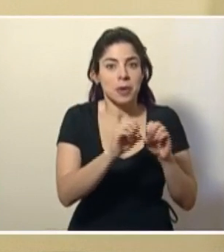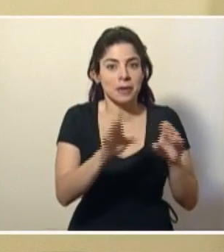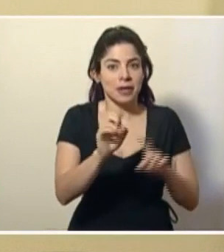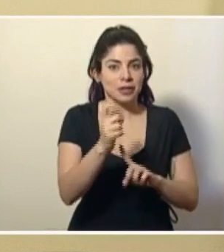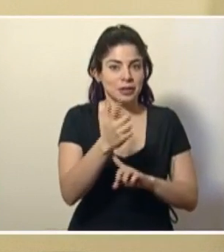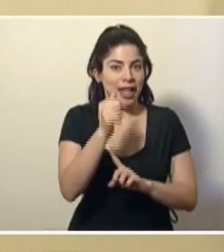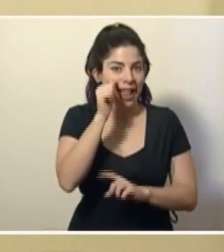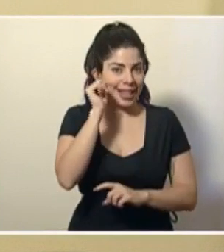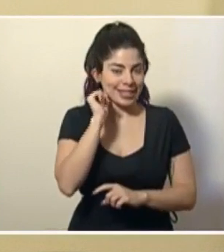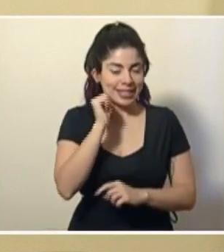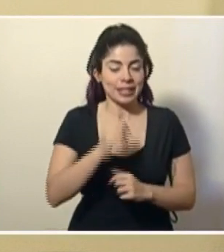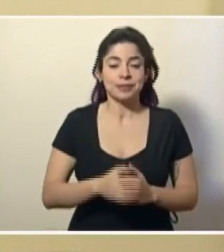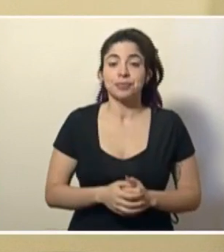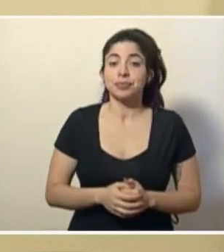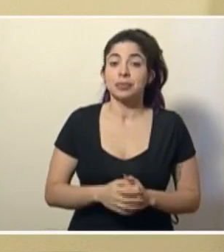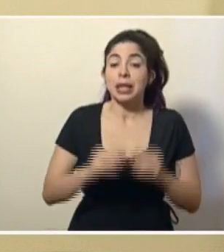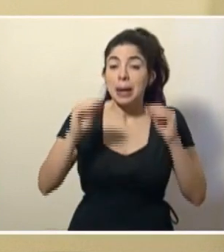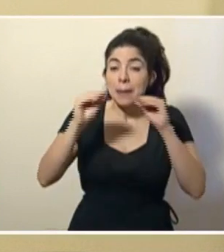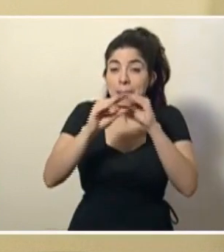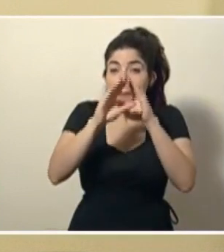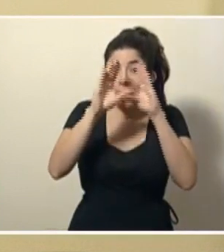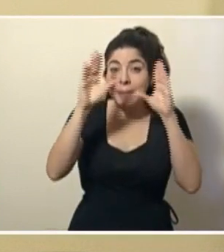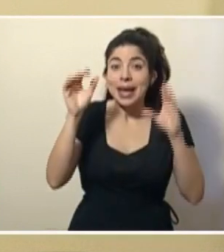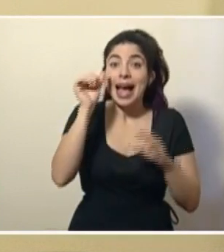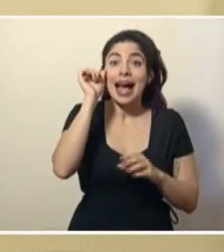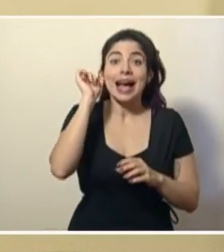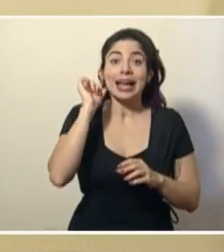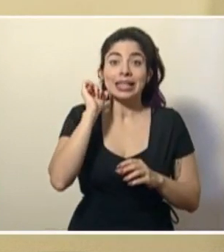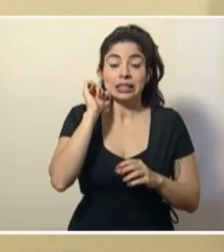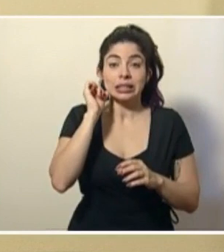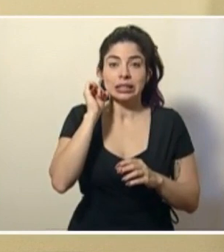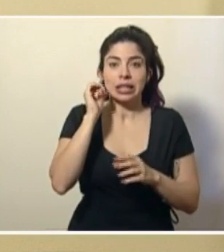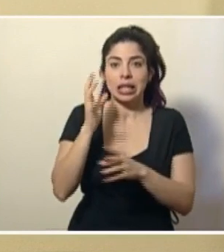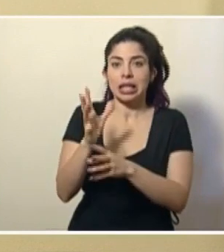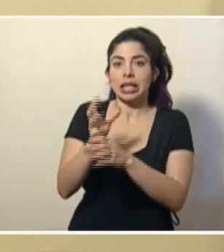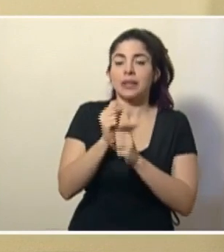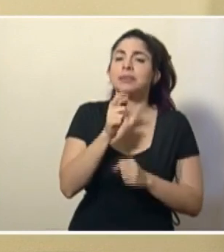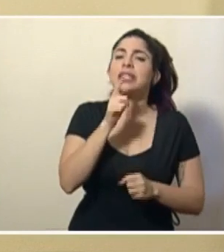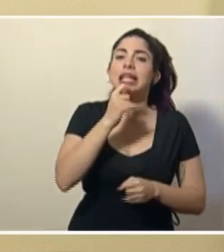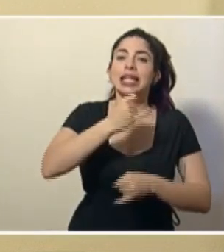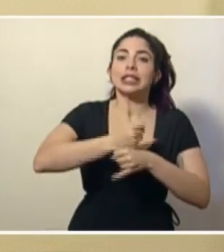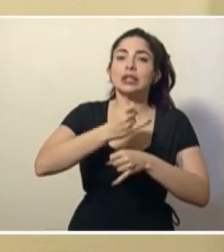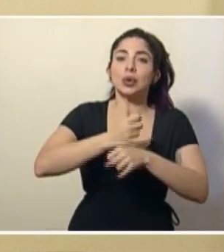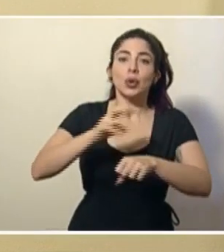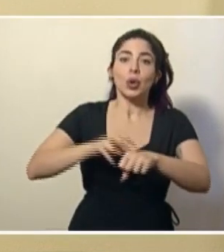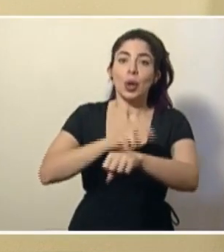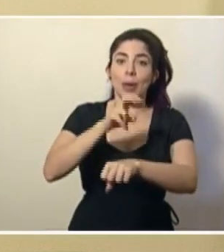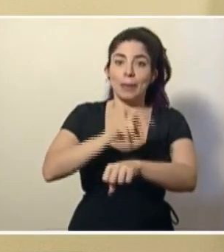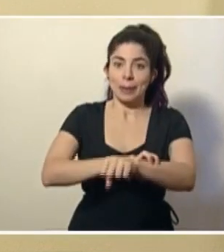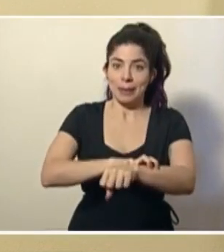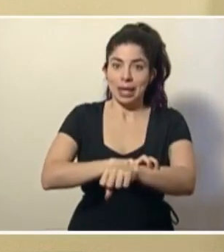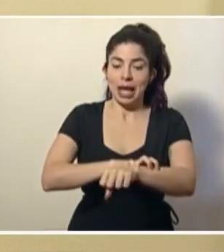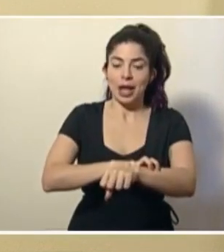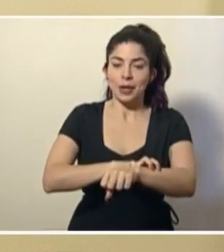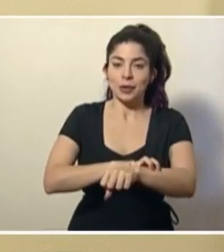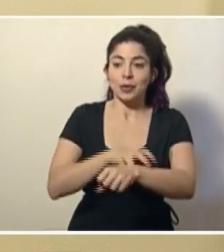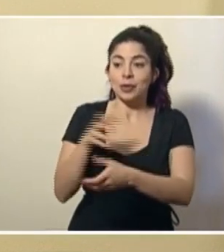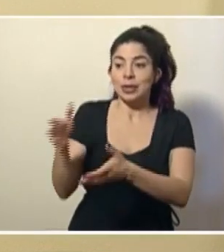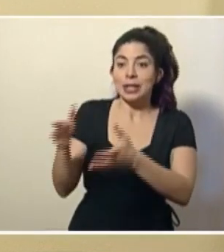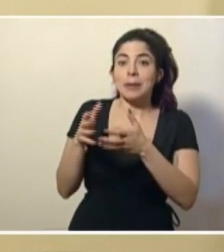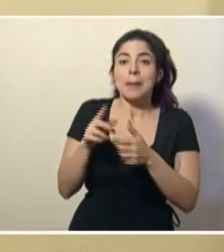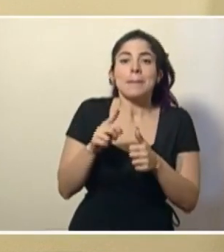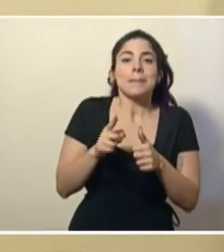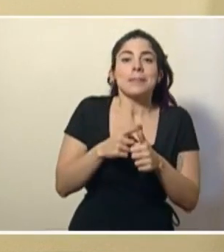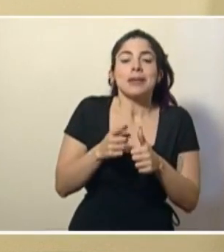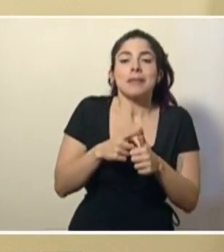ayer, que es que en la mañana de ayer recibimos por parte del Instituto Clodomiro Picado los